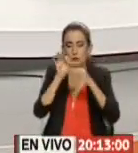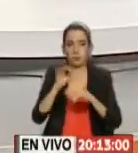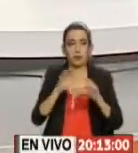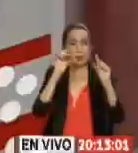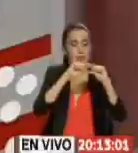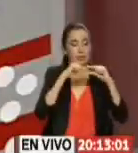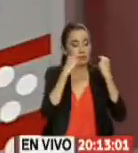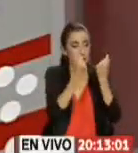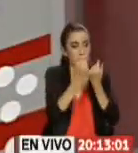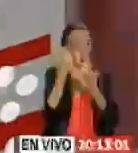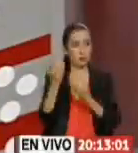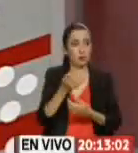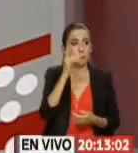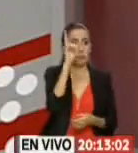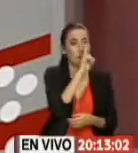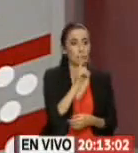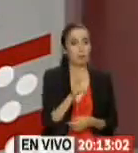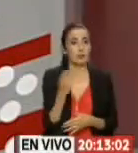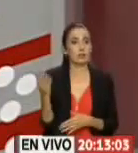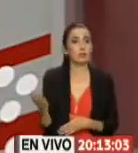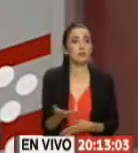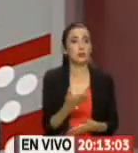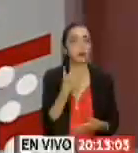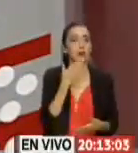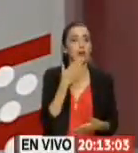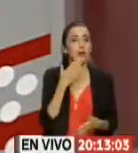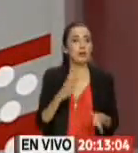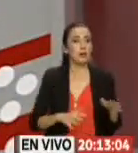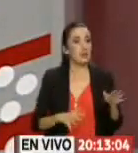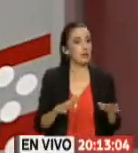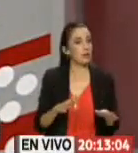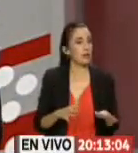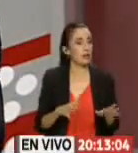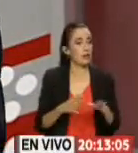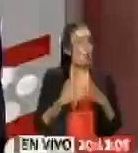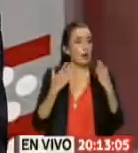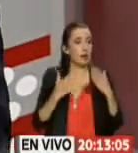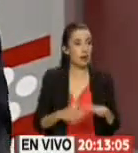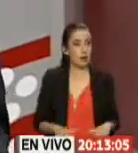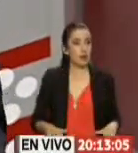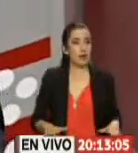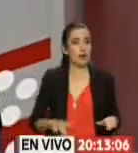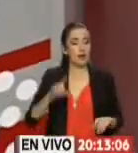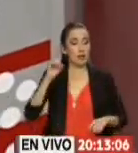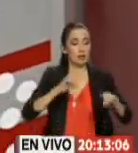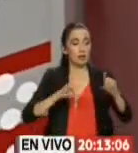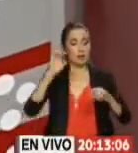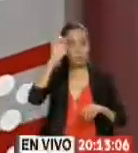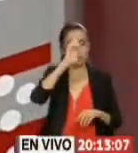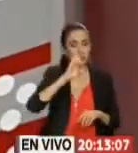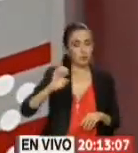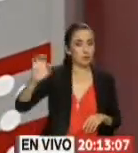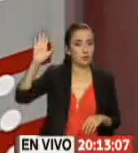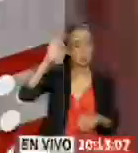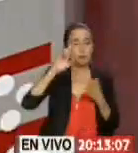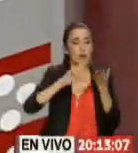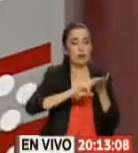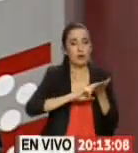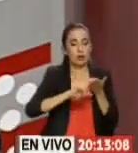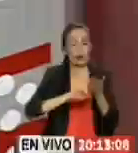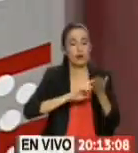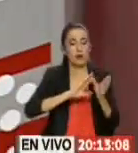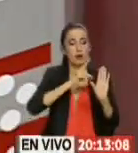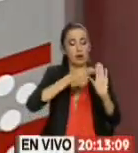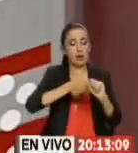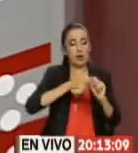Contacto sobre Venezuela fue gestada inicialmente por varios países de la Unión Europea, que hicieron una invitación también a participar